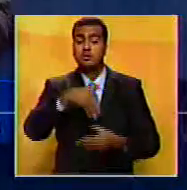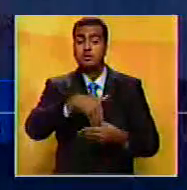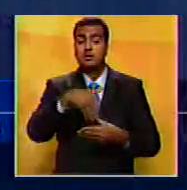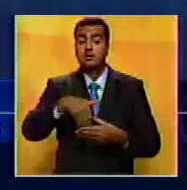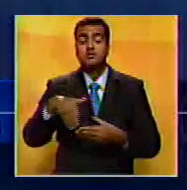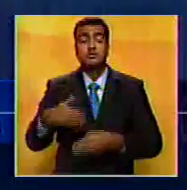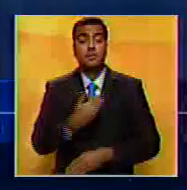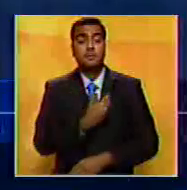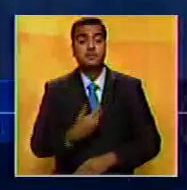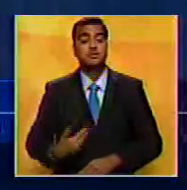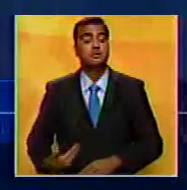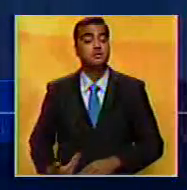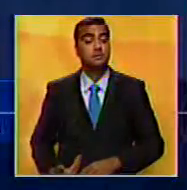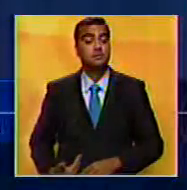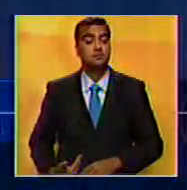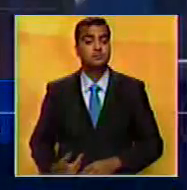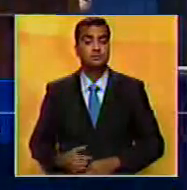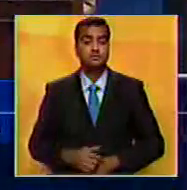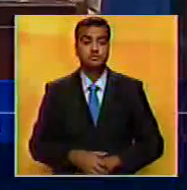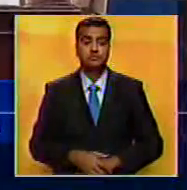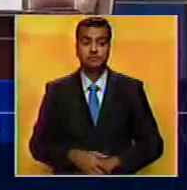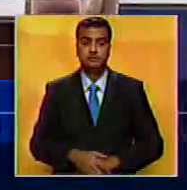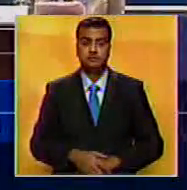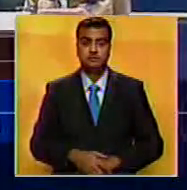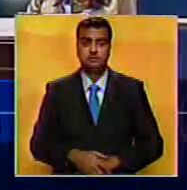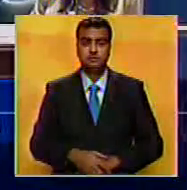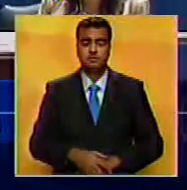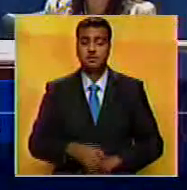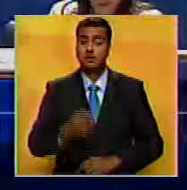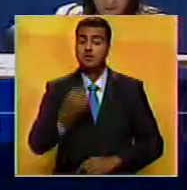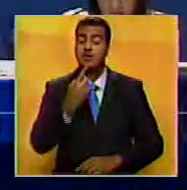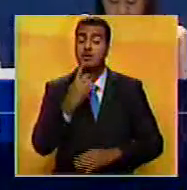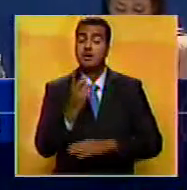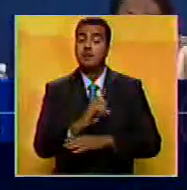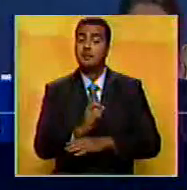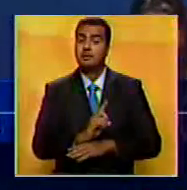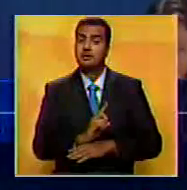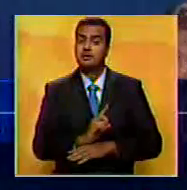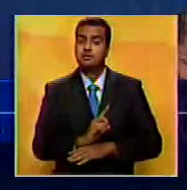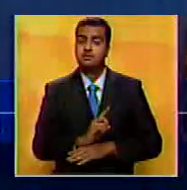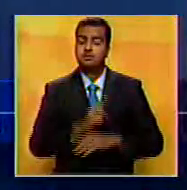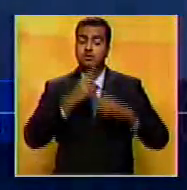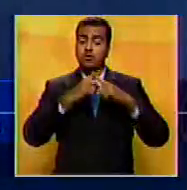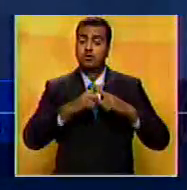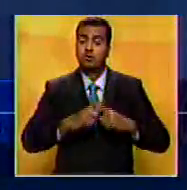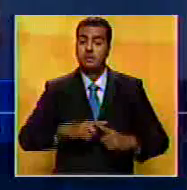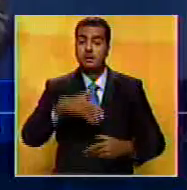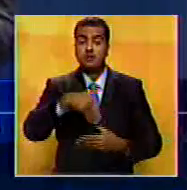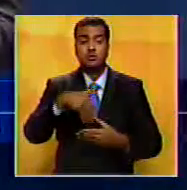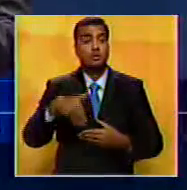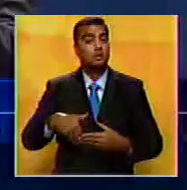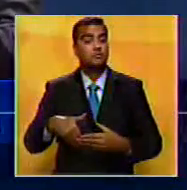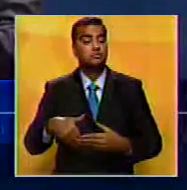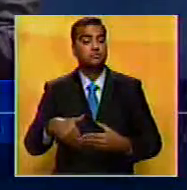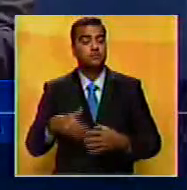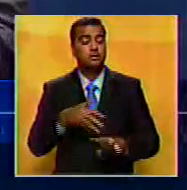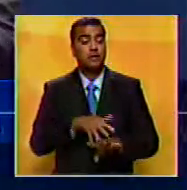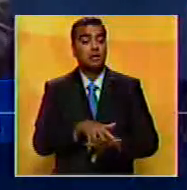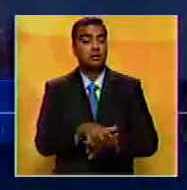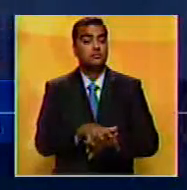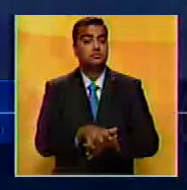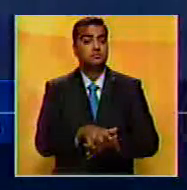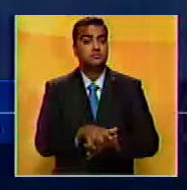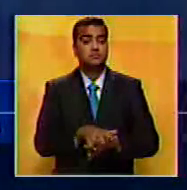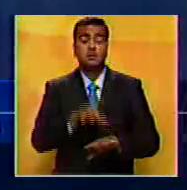elección presidencial anticipada, que se fije de manera inmediata un cronograma electoral integral